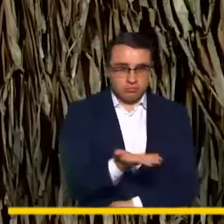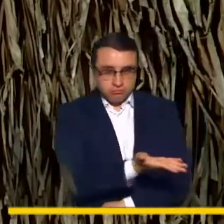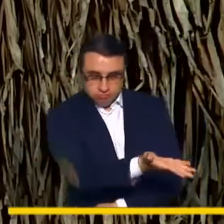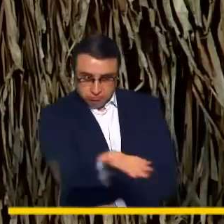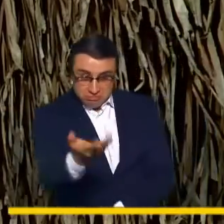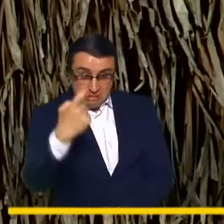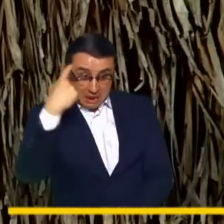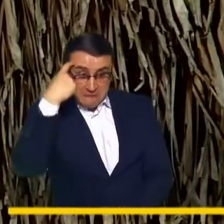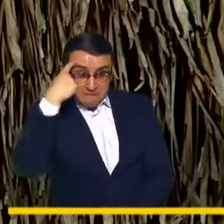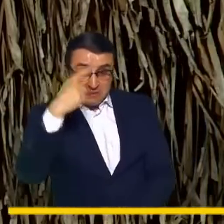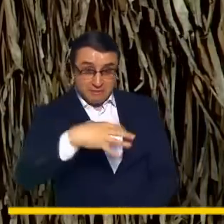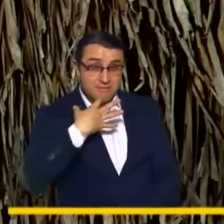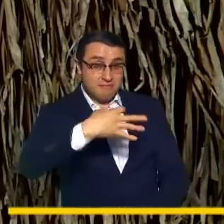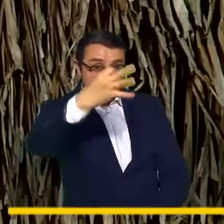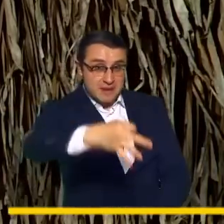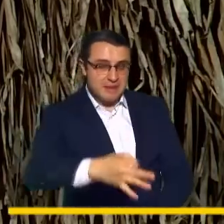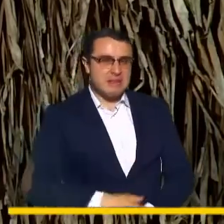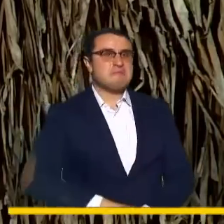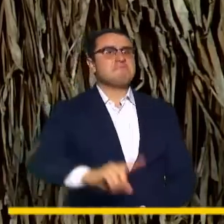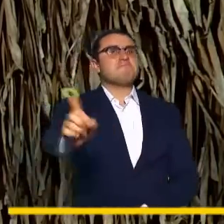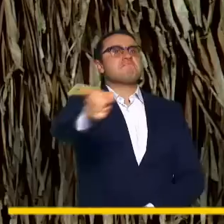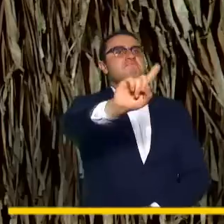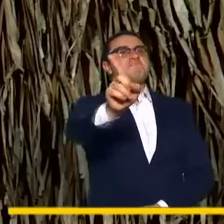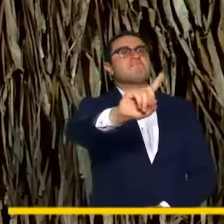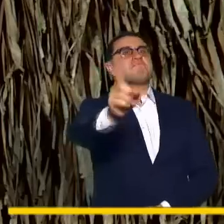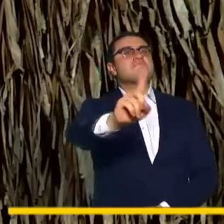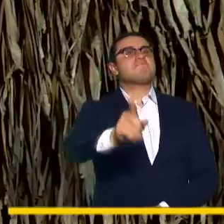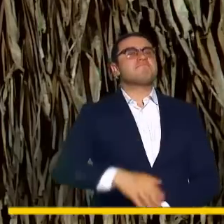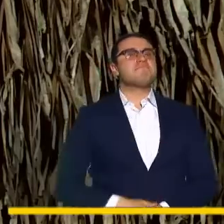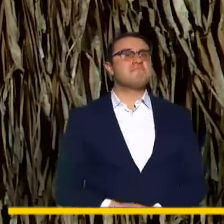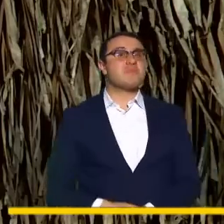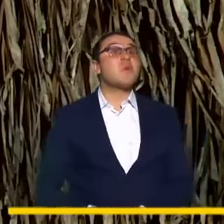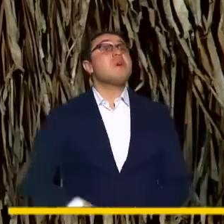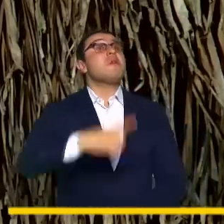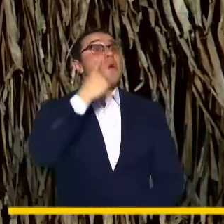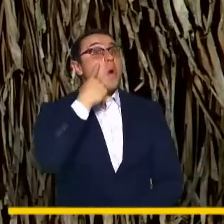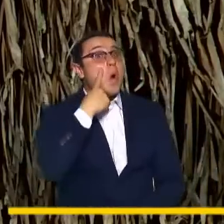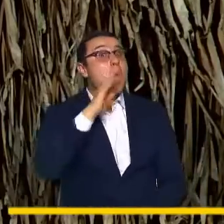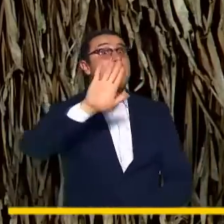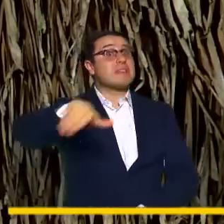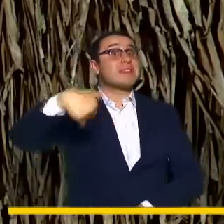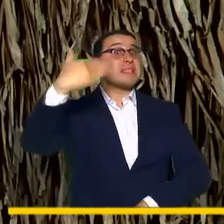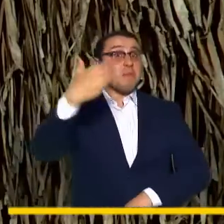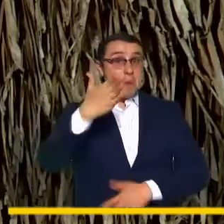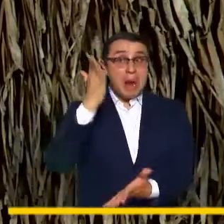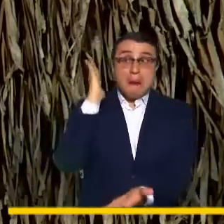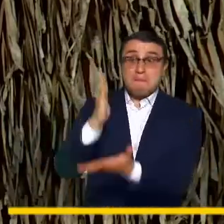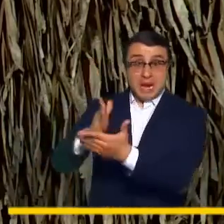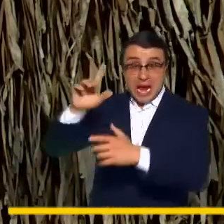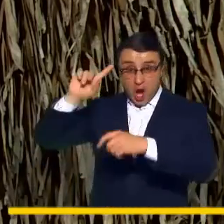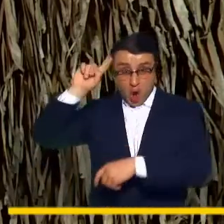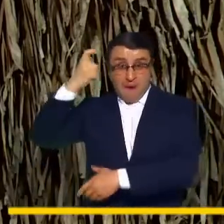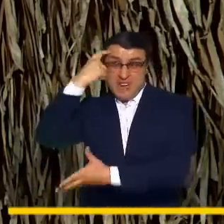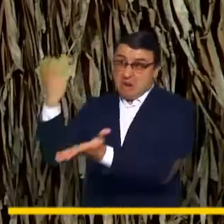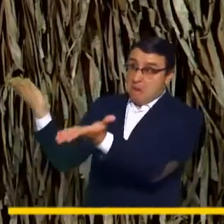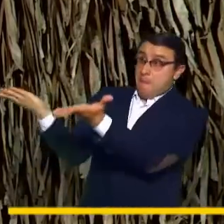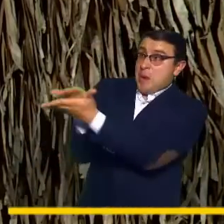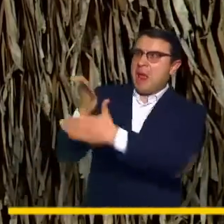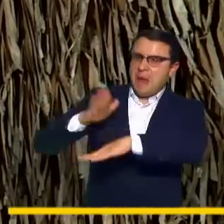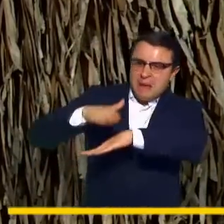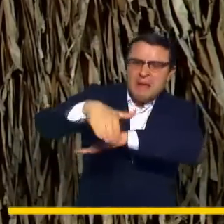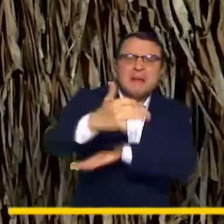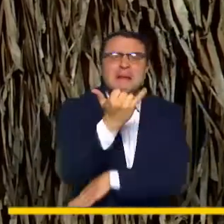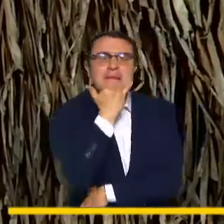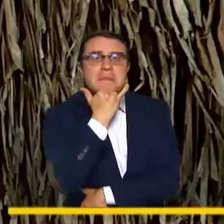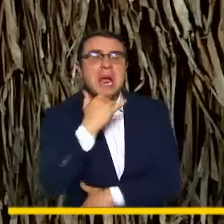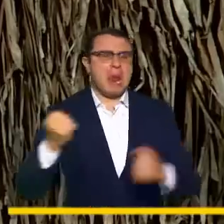eso, porque estarían iniciando una nueva era de violencia. Como les voy a